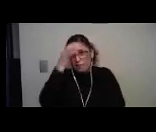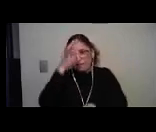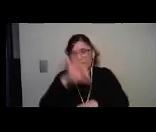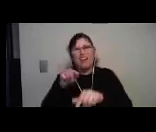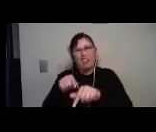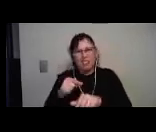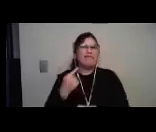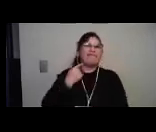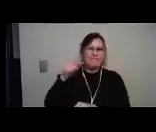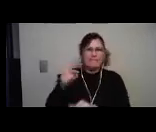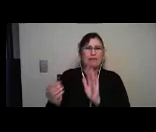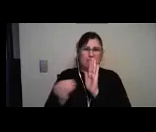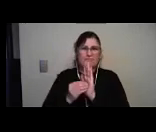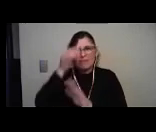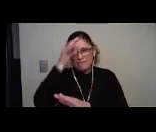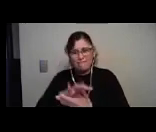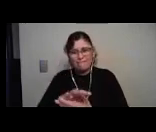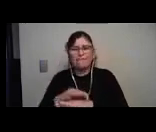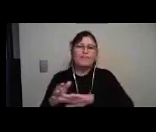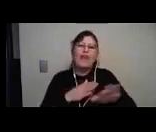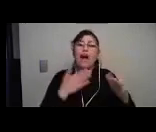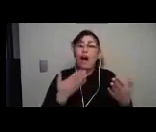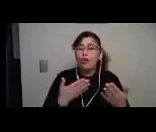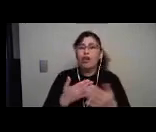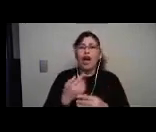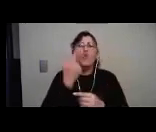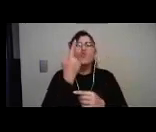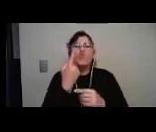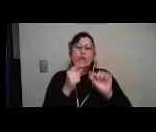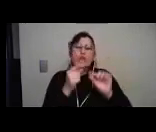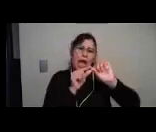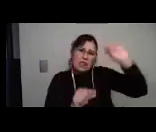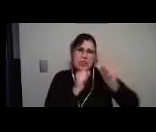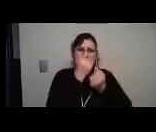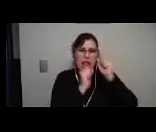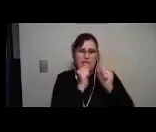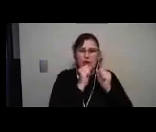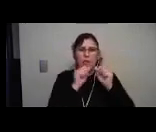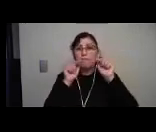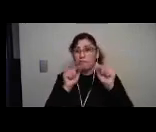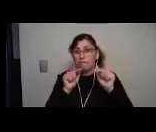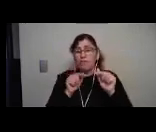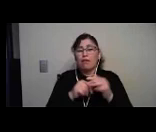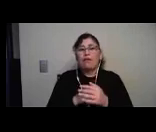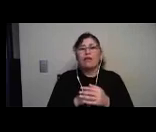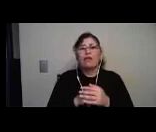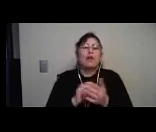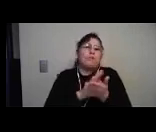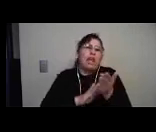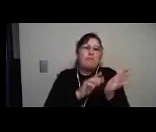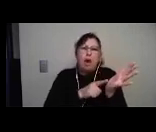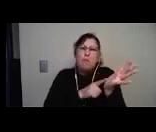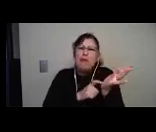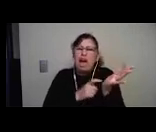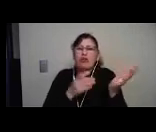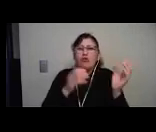Ya, tal como lo dije, si afecta a un solo nervio, como el nervio medial o el ciático, ya vamos a hablar de